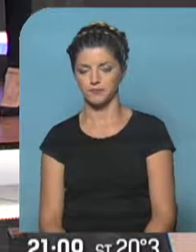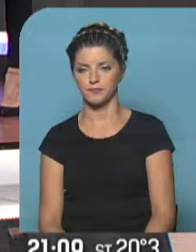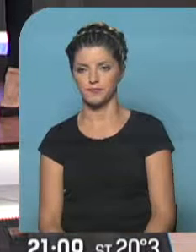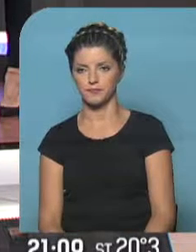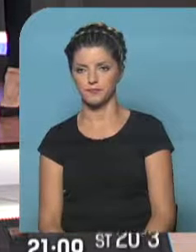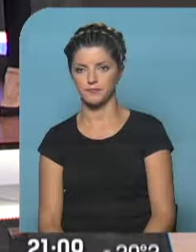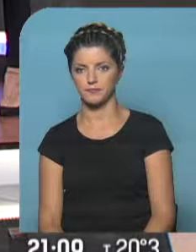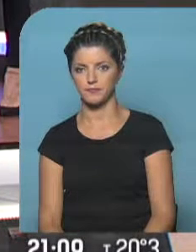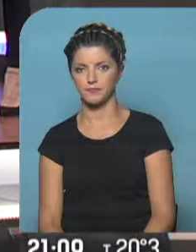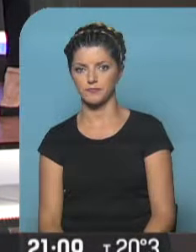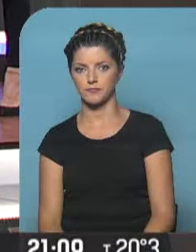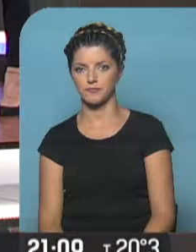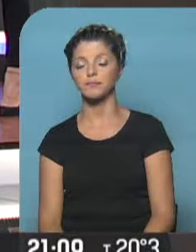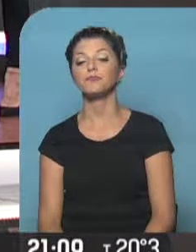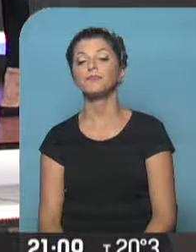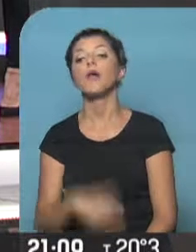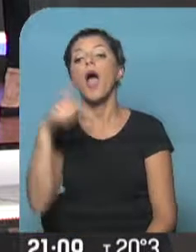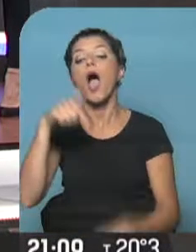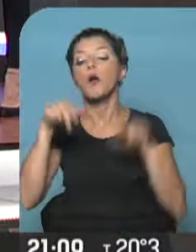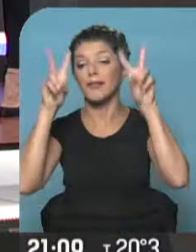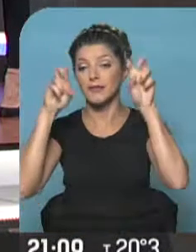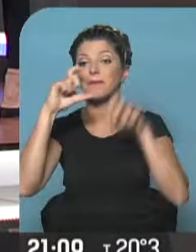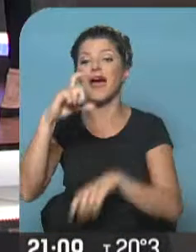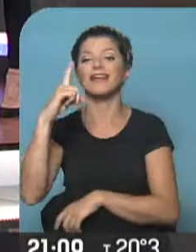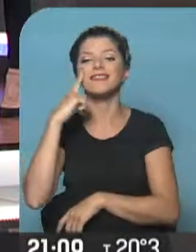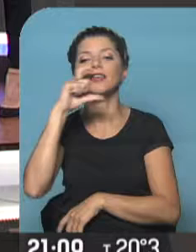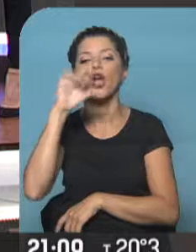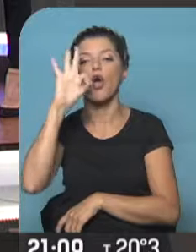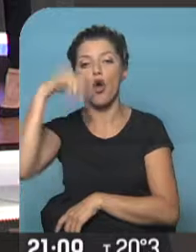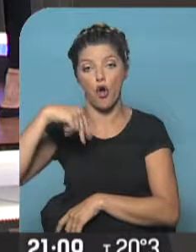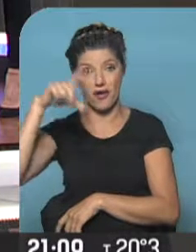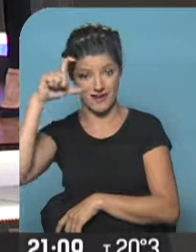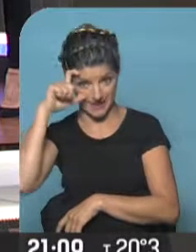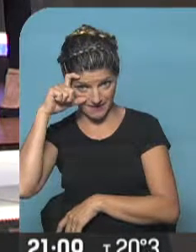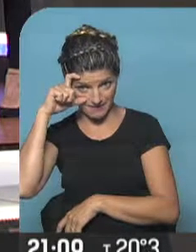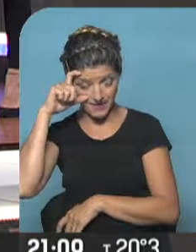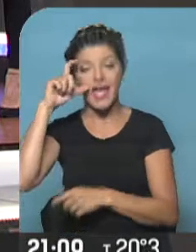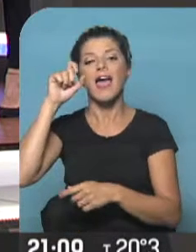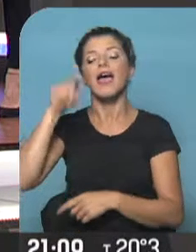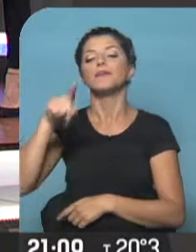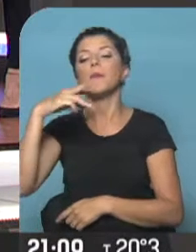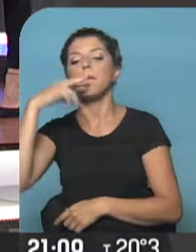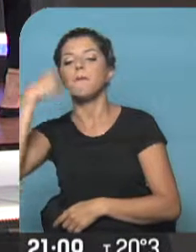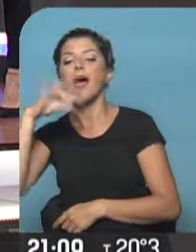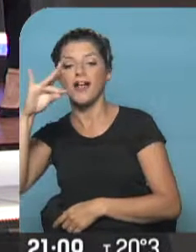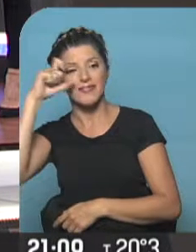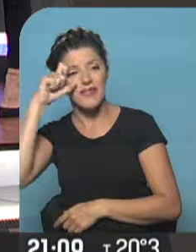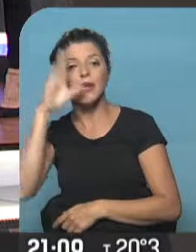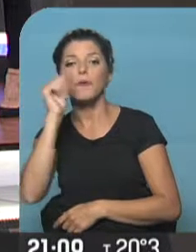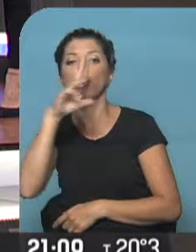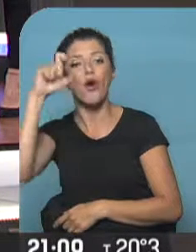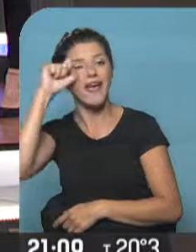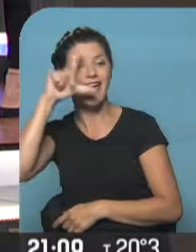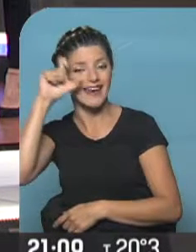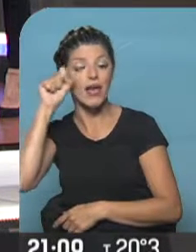tenemos que hablar ahora de la causa a ciccone porque en el marco del juicio oral laura muñoz la exmujer de banderolas hoy declaró durante más de